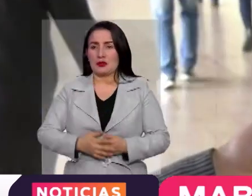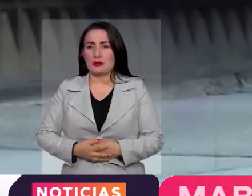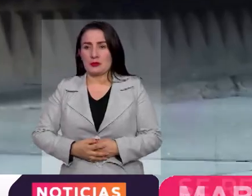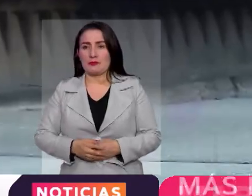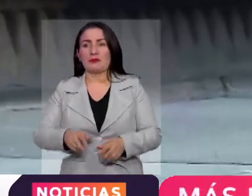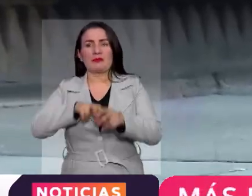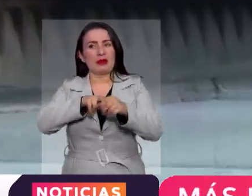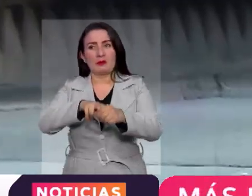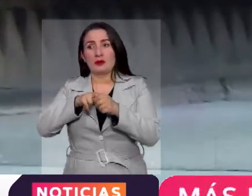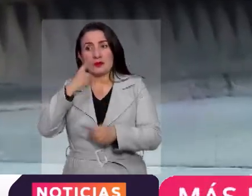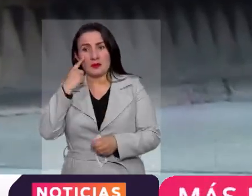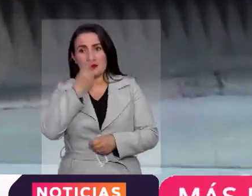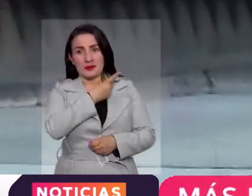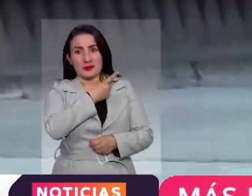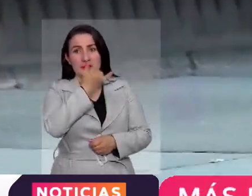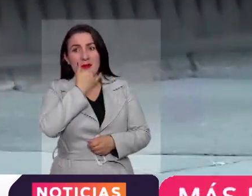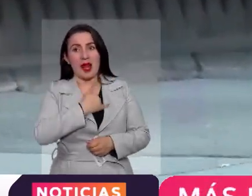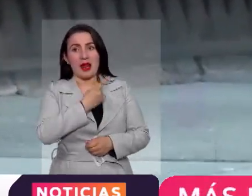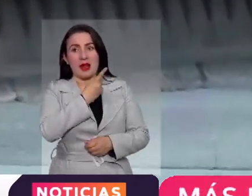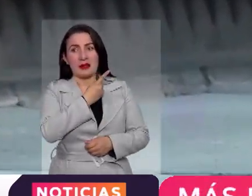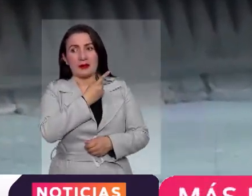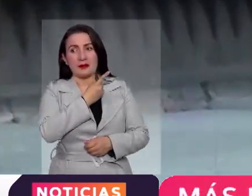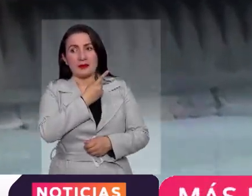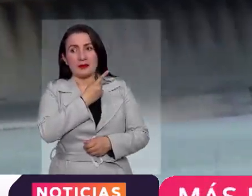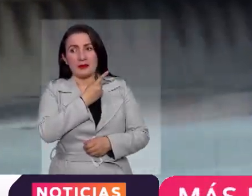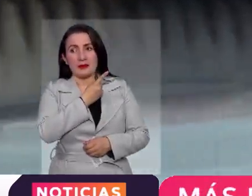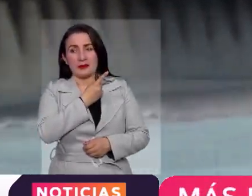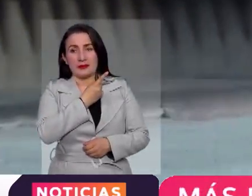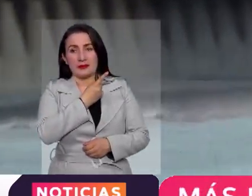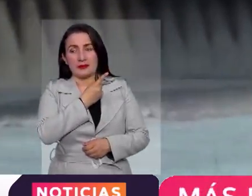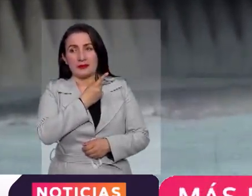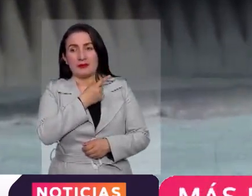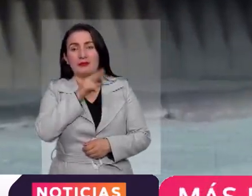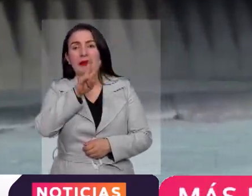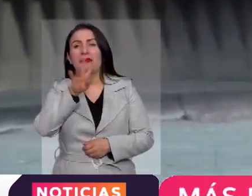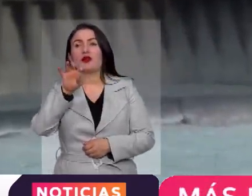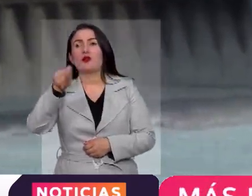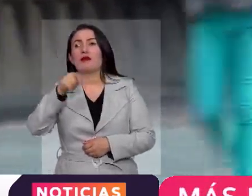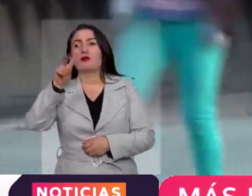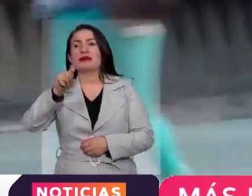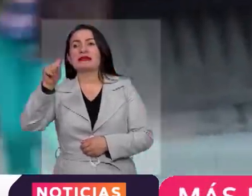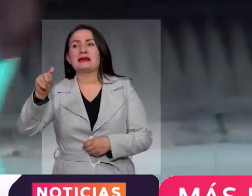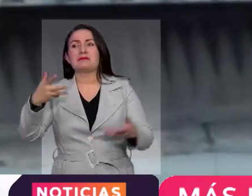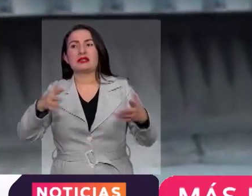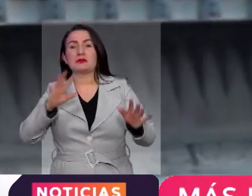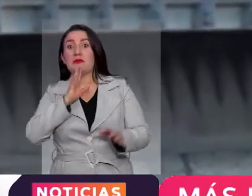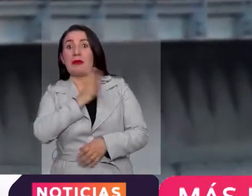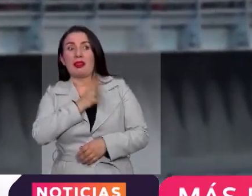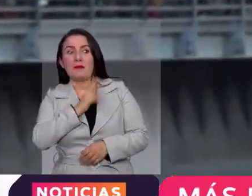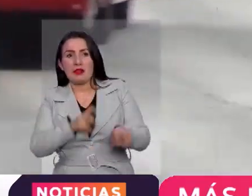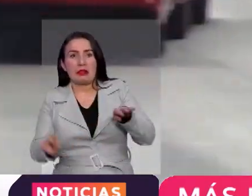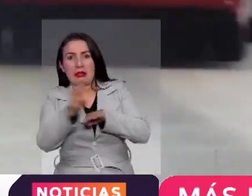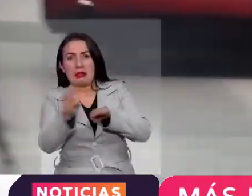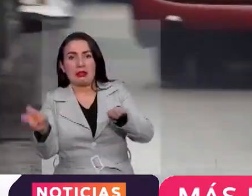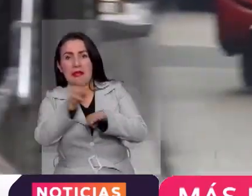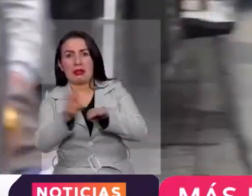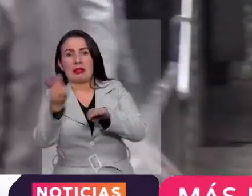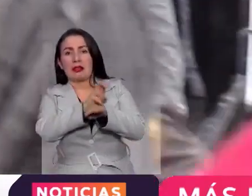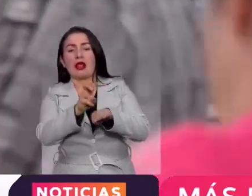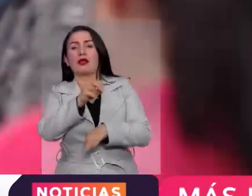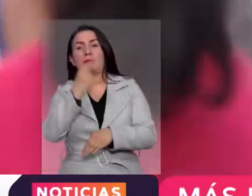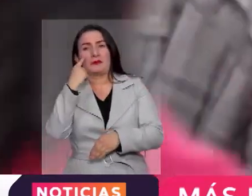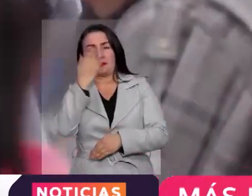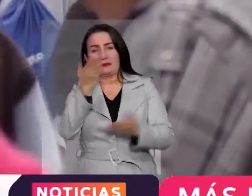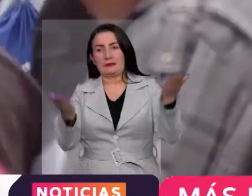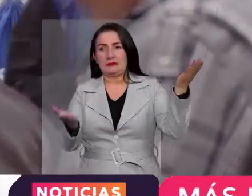público en bogotá a la fecha la evasión en el sistema es del 29 66 por ciento frente al 9 97 por